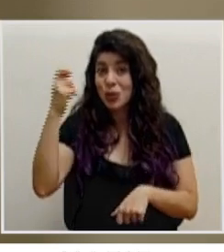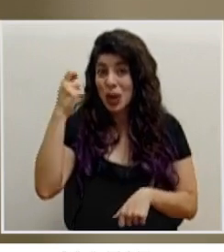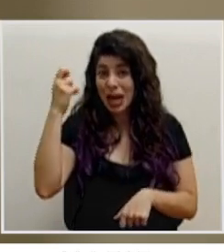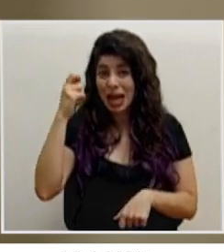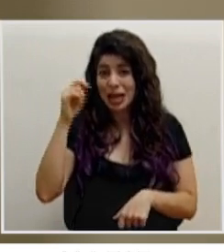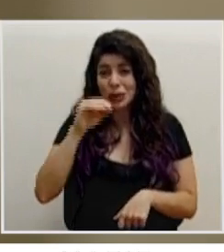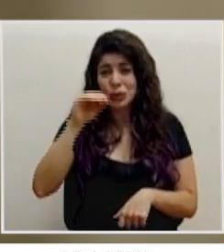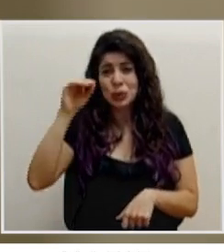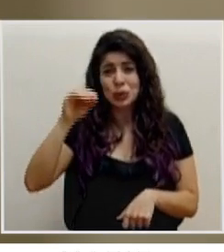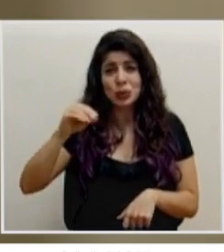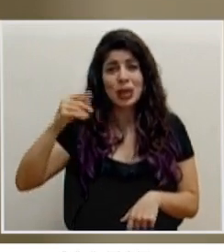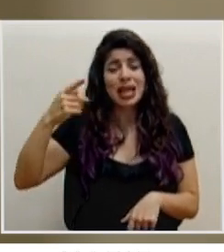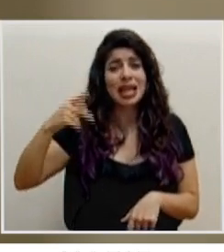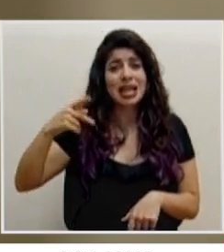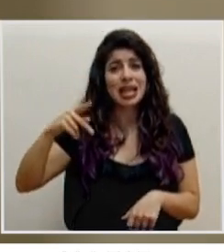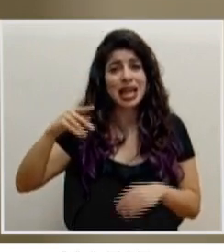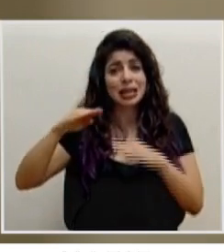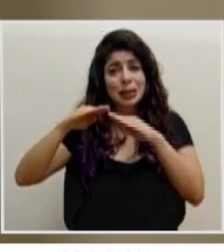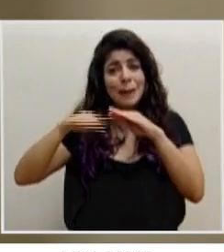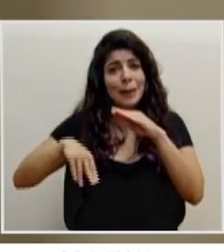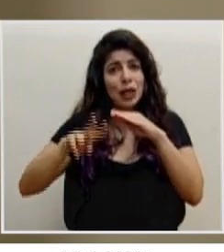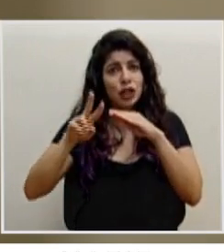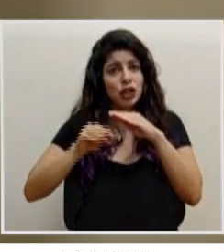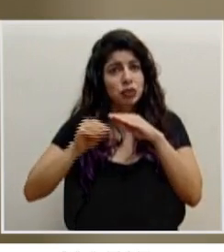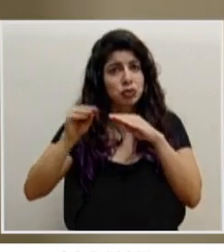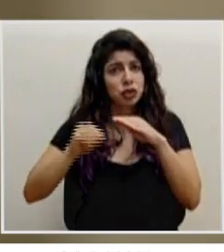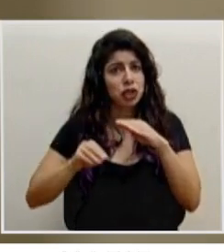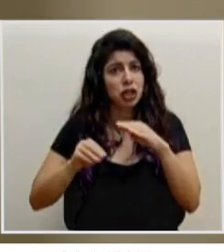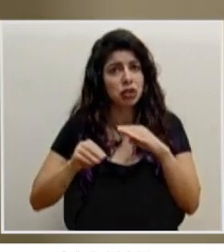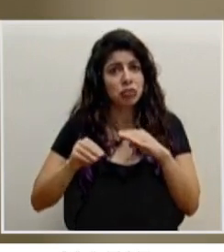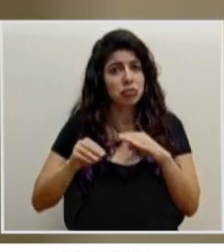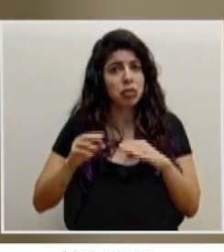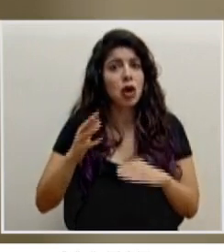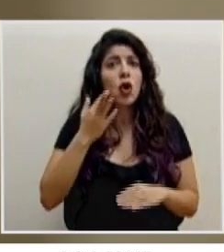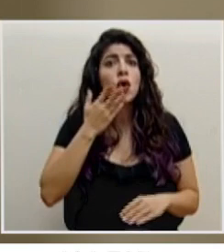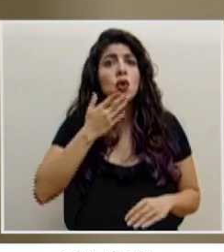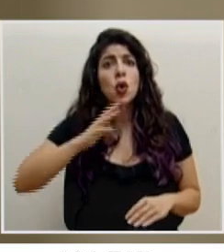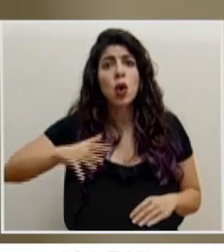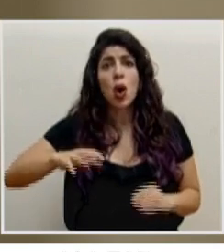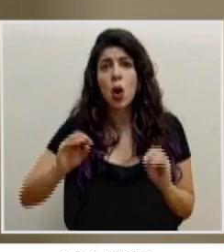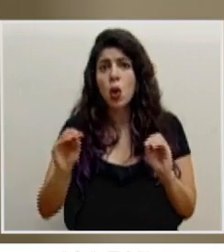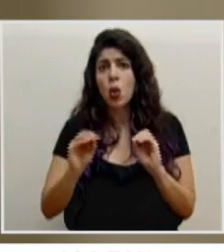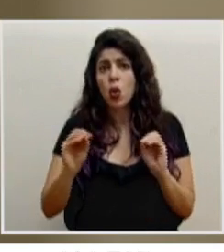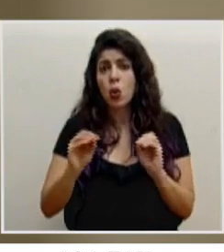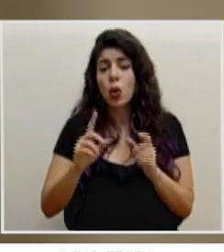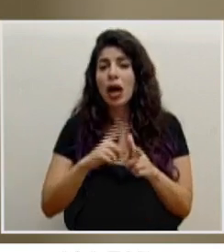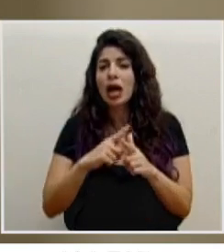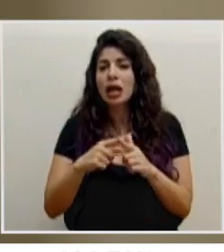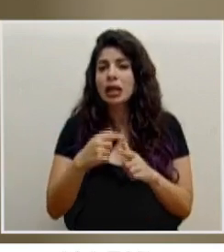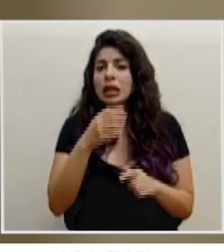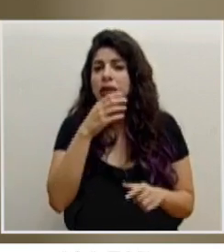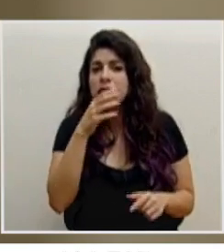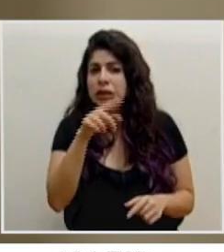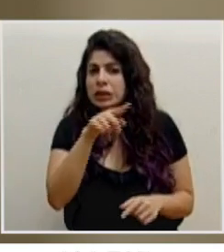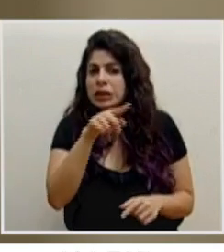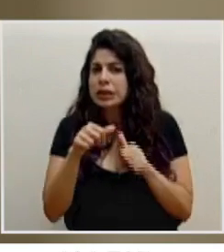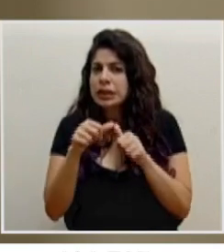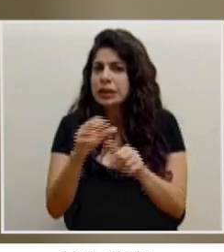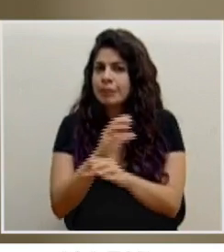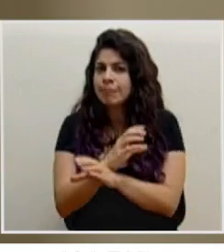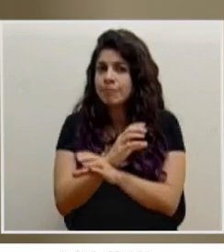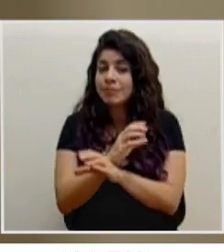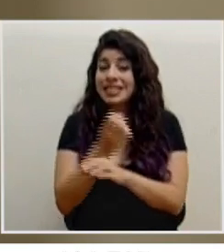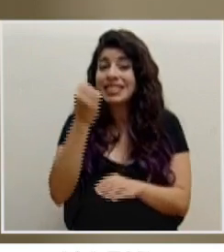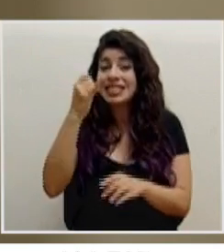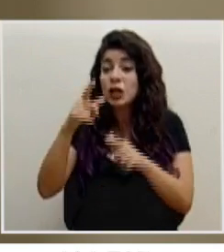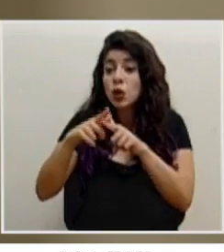un índice de riesgo cantonal por debajo de 2, de hecho no tiene cantones en alerta naranja, así que el llamado es a no bajar la guardia. Los cantones que